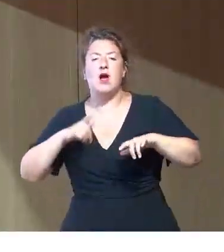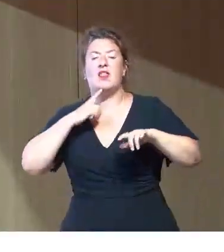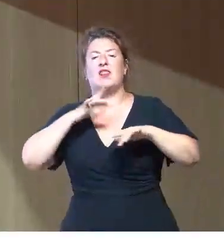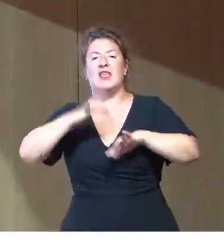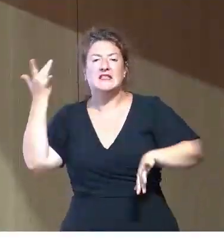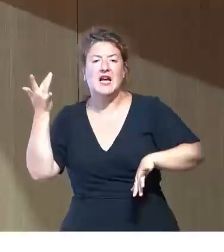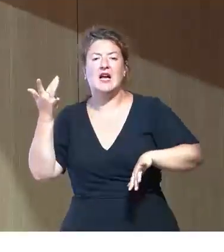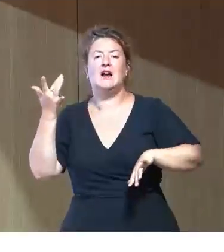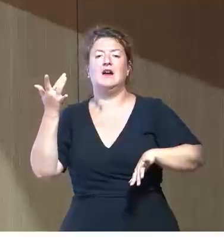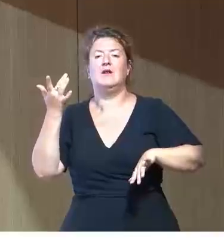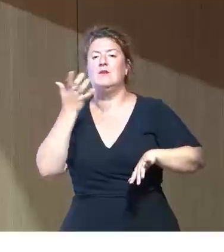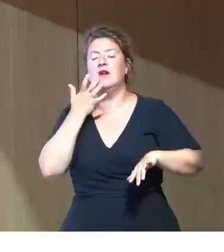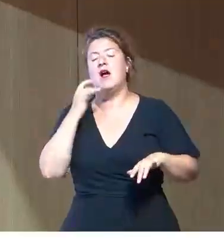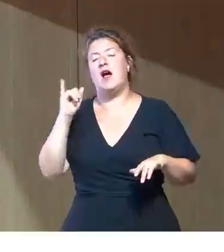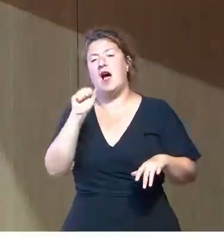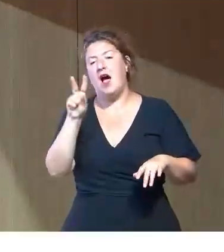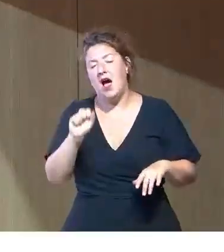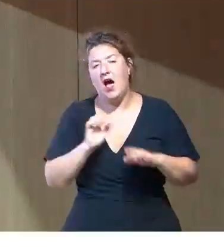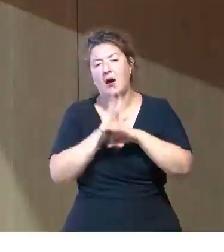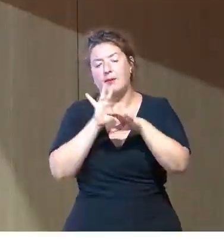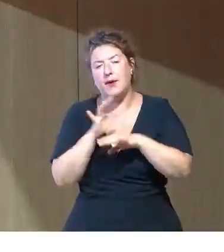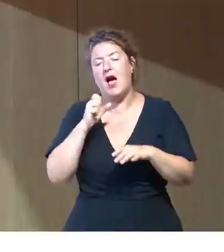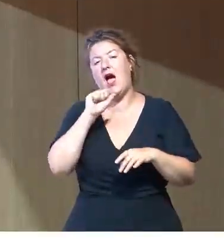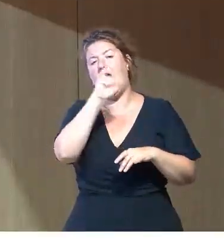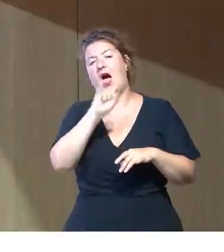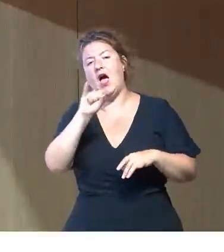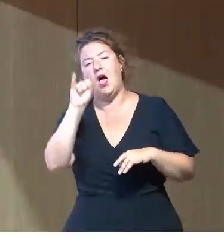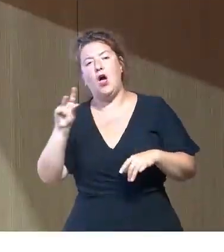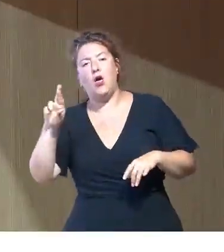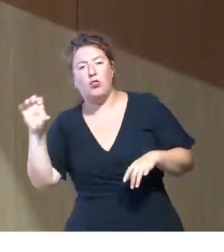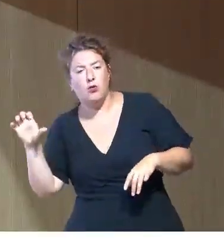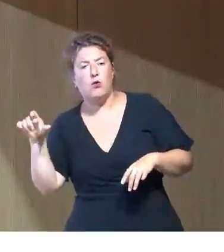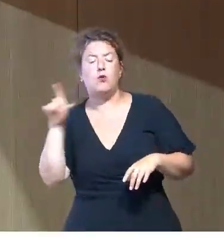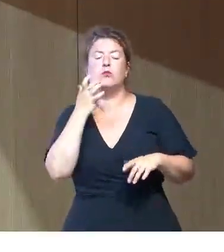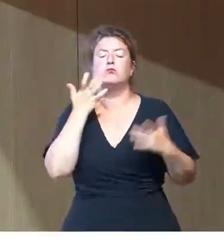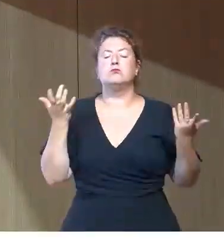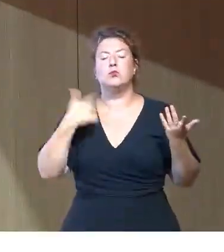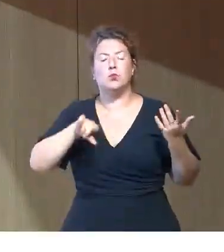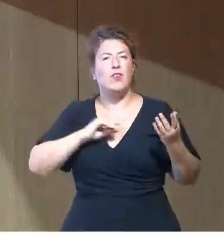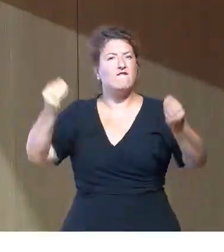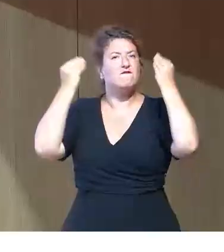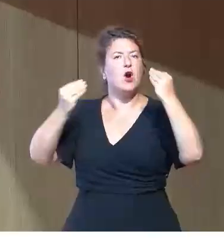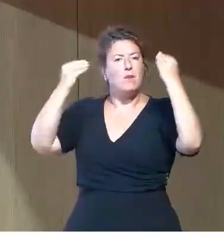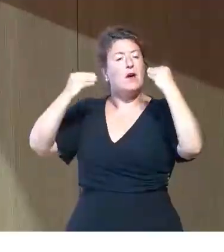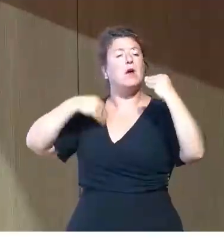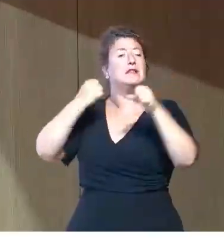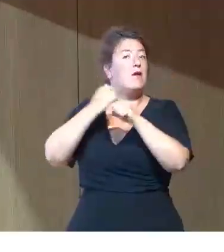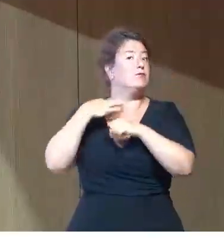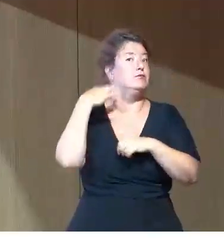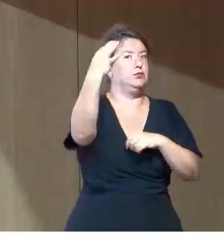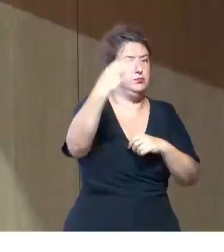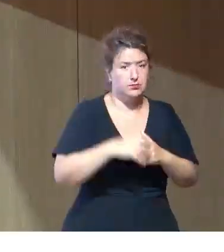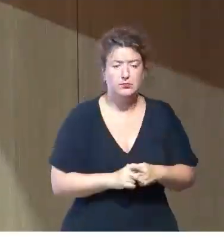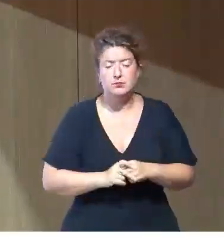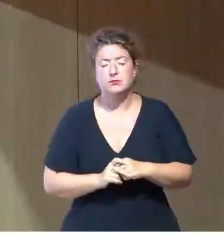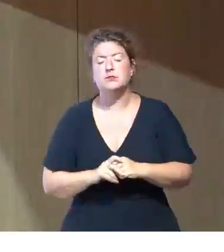o en determinadas herramientas como Java azul y demás también se puedan python se puedan formar y puedan tener un trabajo en el futuro Pero también es